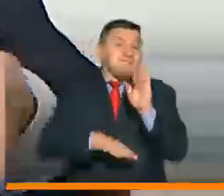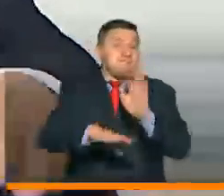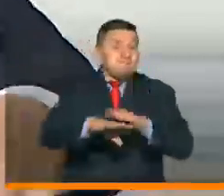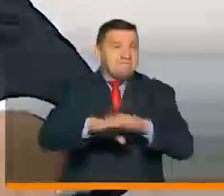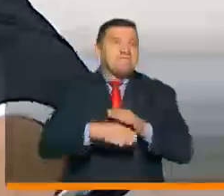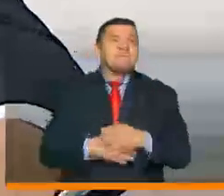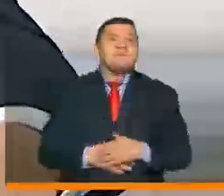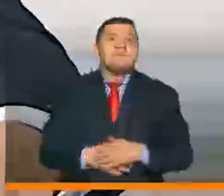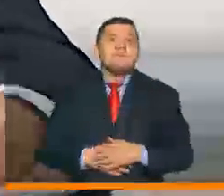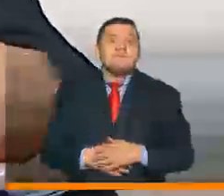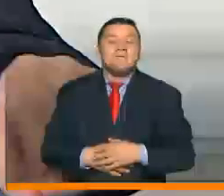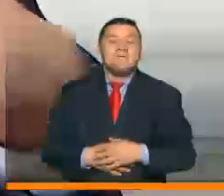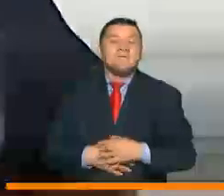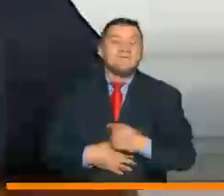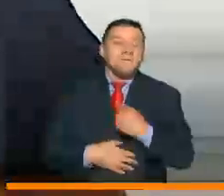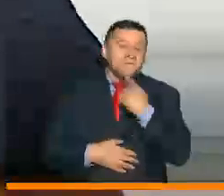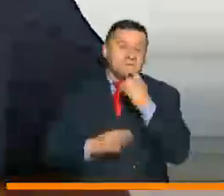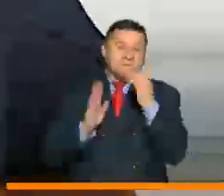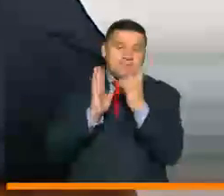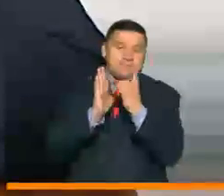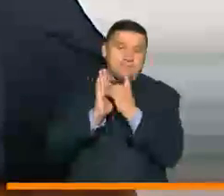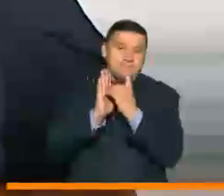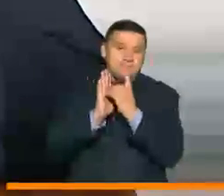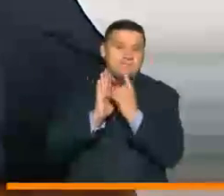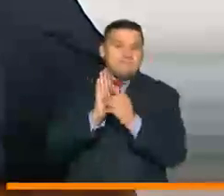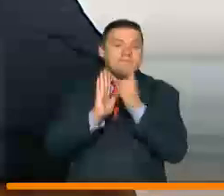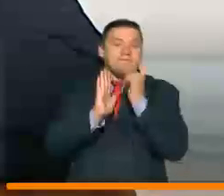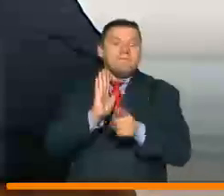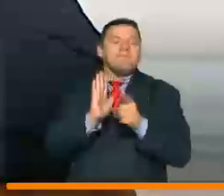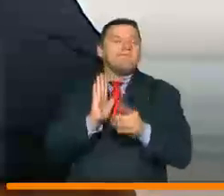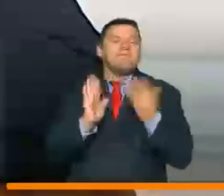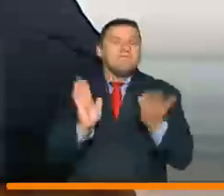comunicado y se despidió un decreto, un acto administrativo